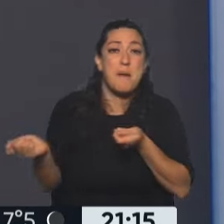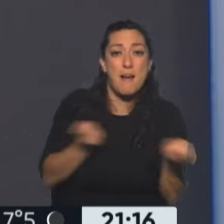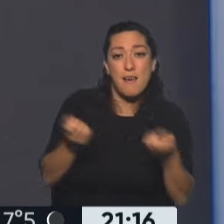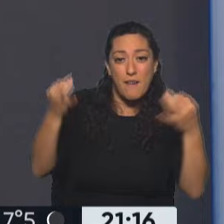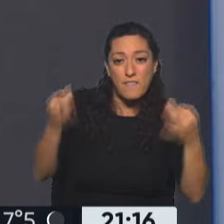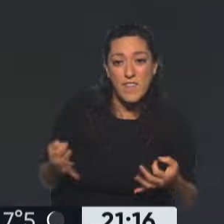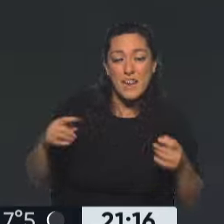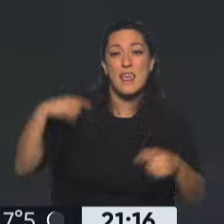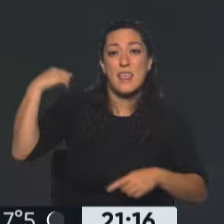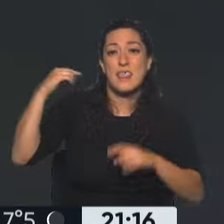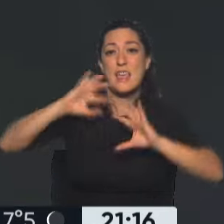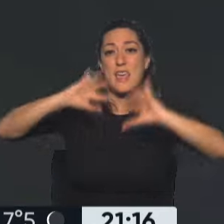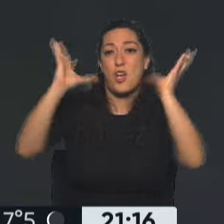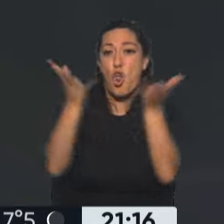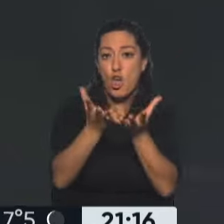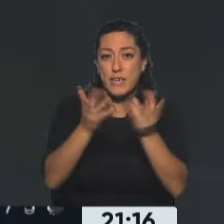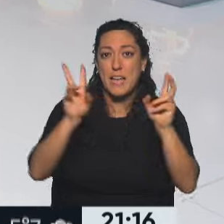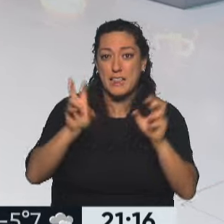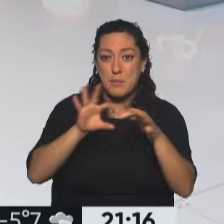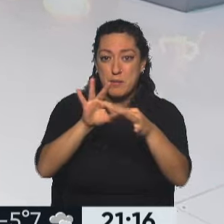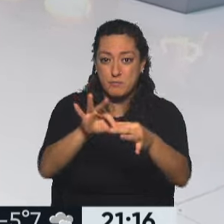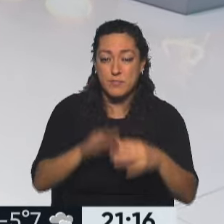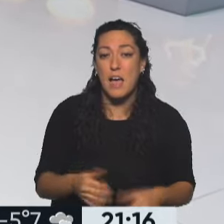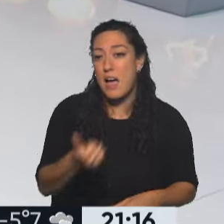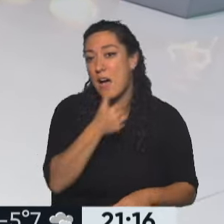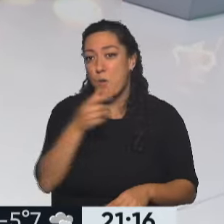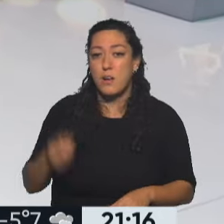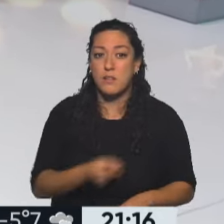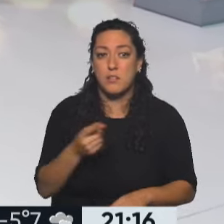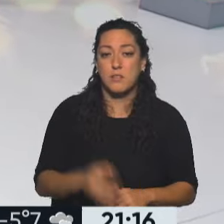incluso con la ecología. Así es, el tema del lavarropa, el agua. Exactamente. Gracias, Lucre.